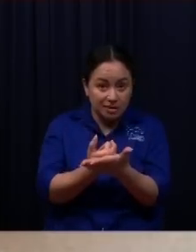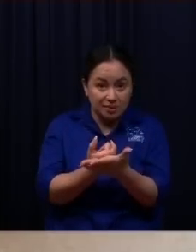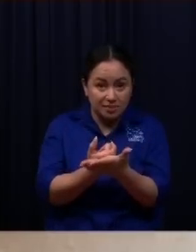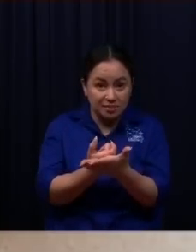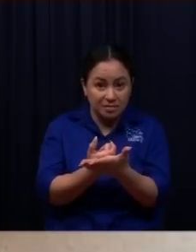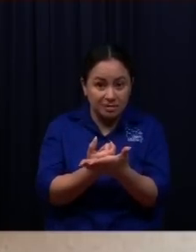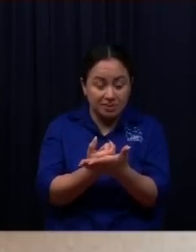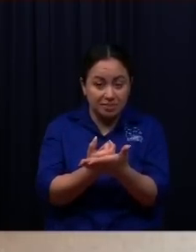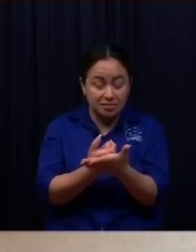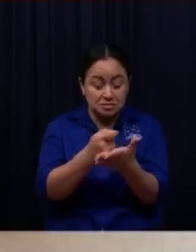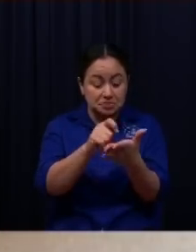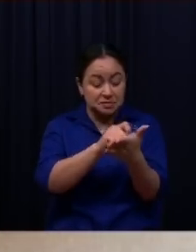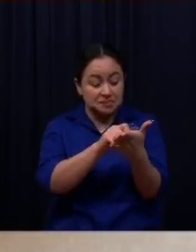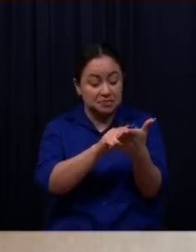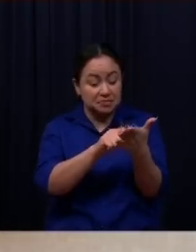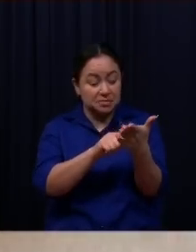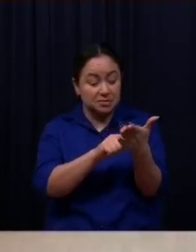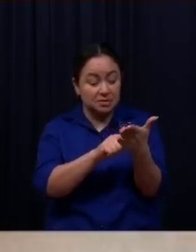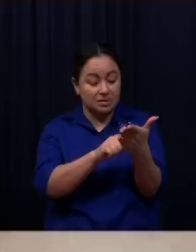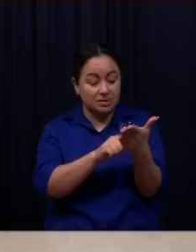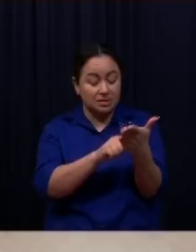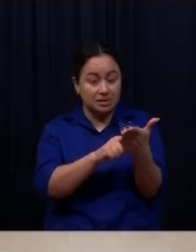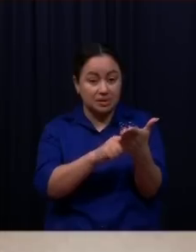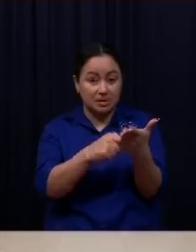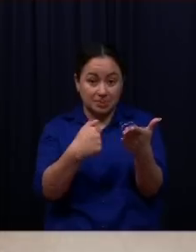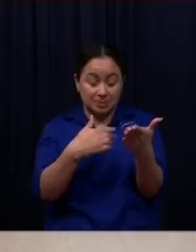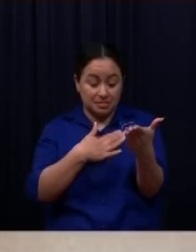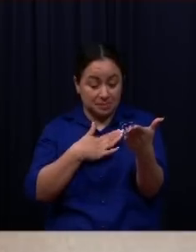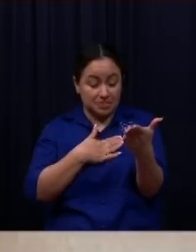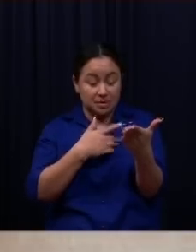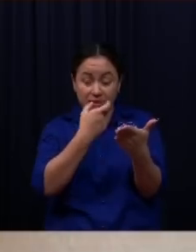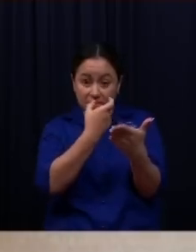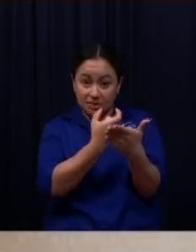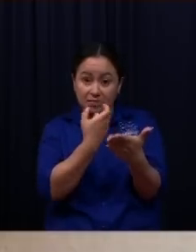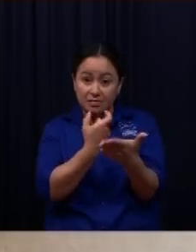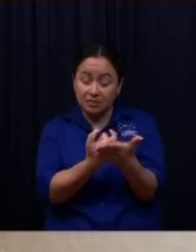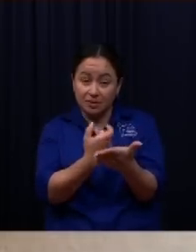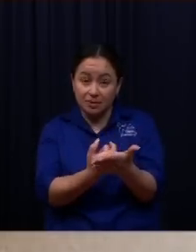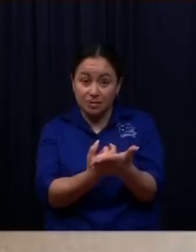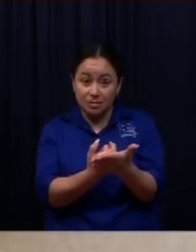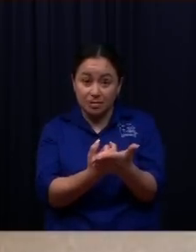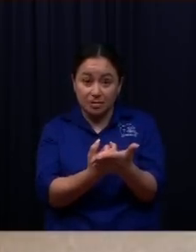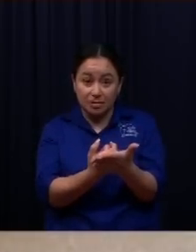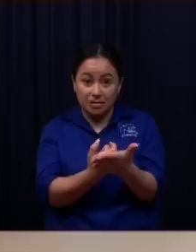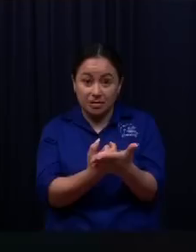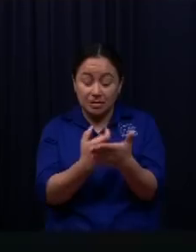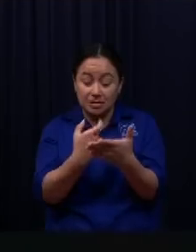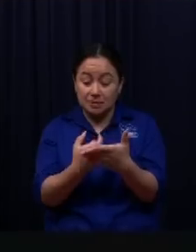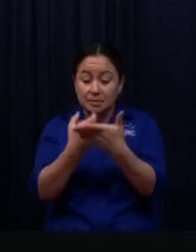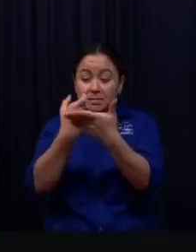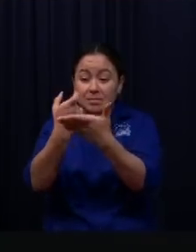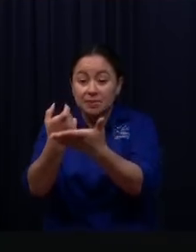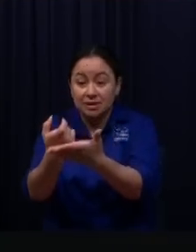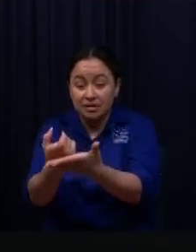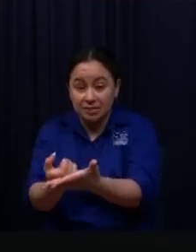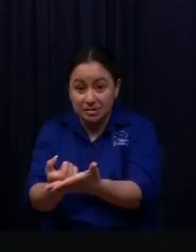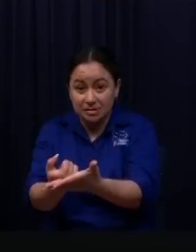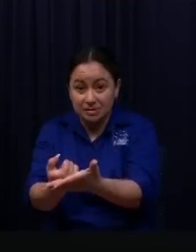y él firmó, mi deuda la va a pagar mi sobrino